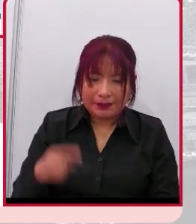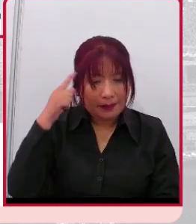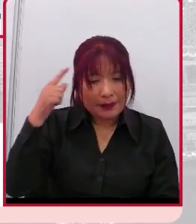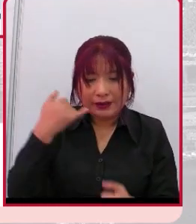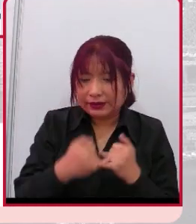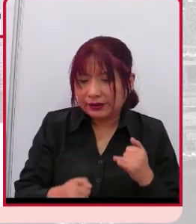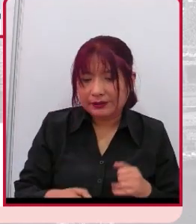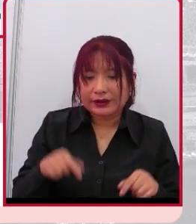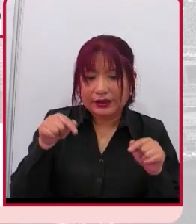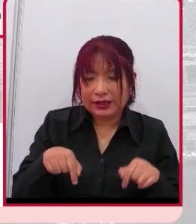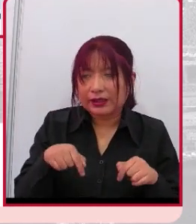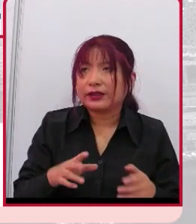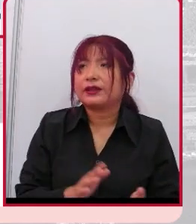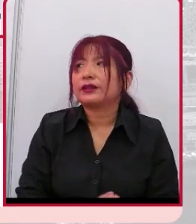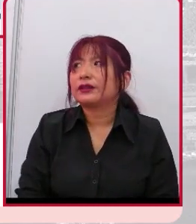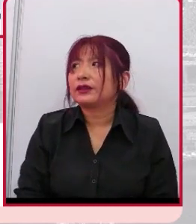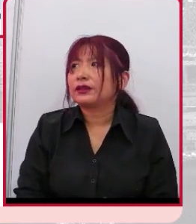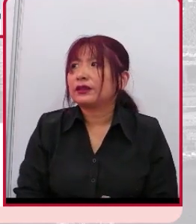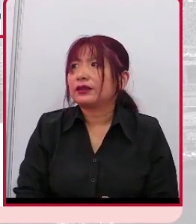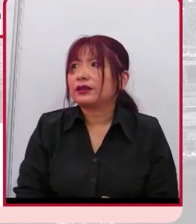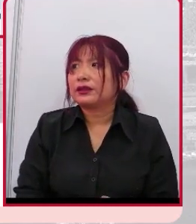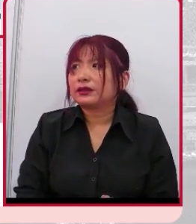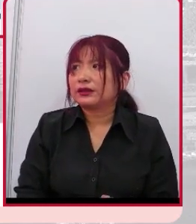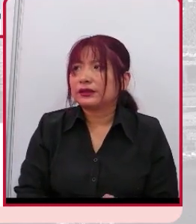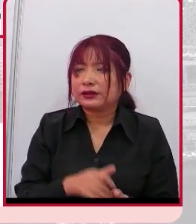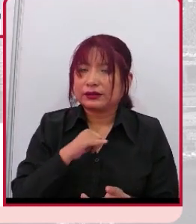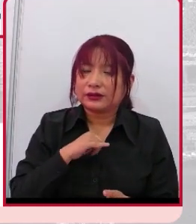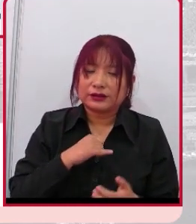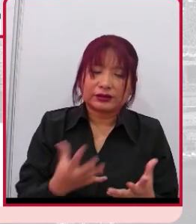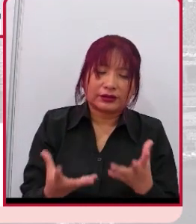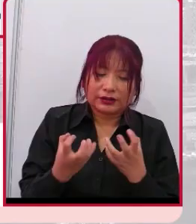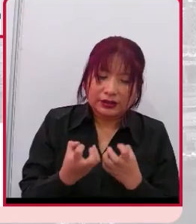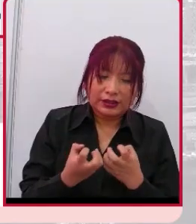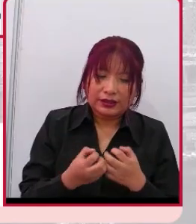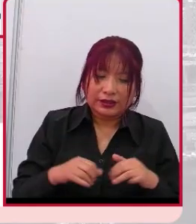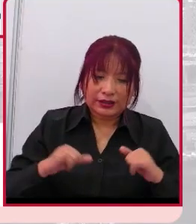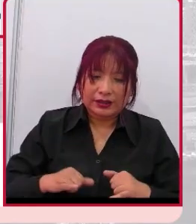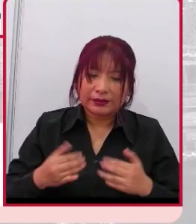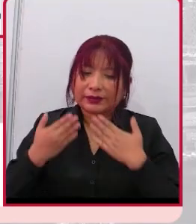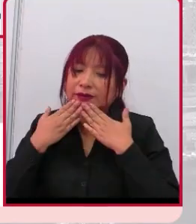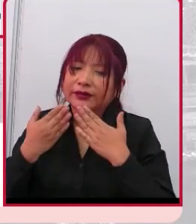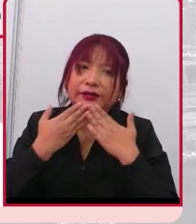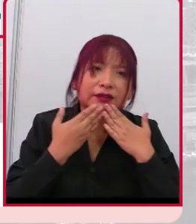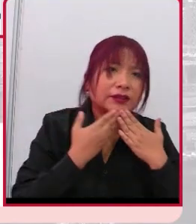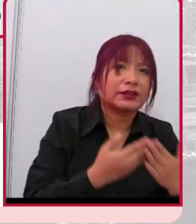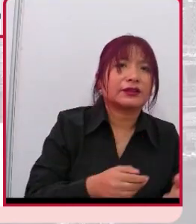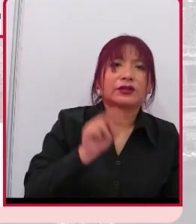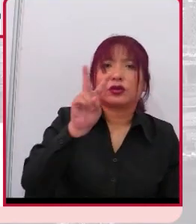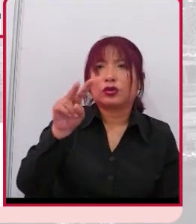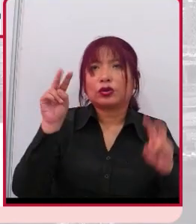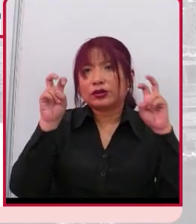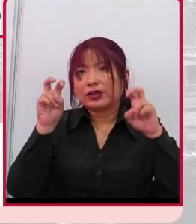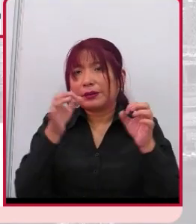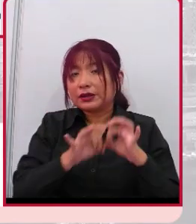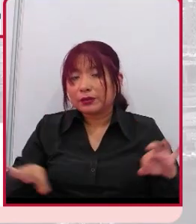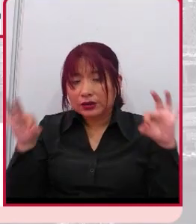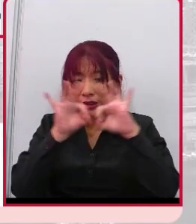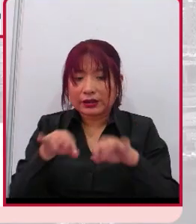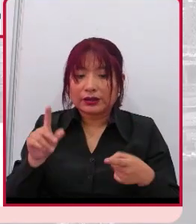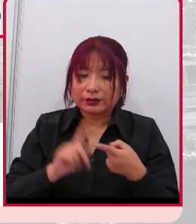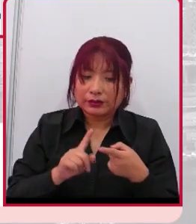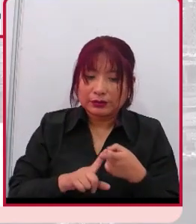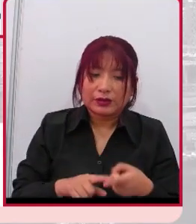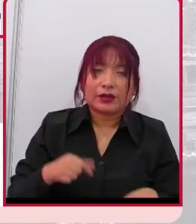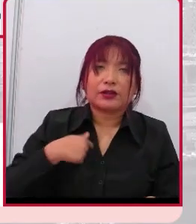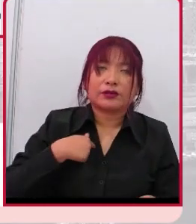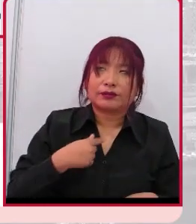finalmente, y ya para terminar, yo quería quedarme con el agradecimiento en dos temas importantes. Así como mencioné